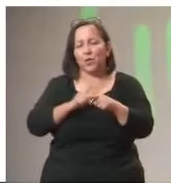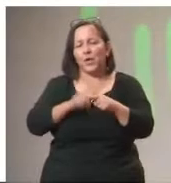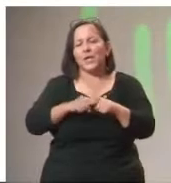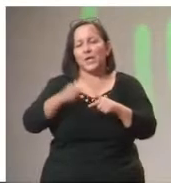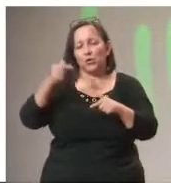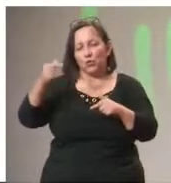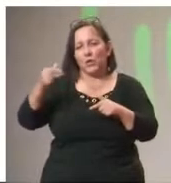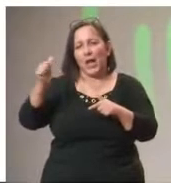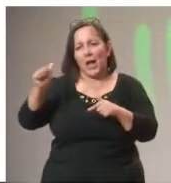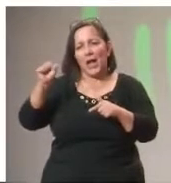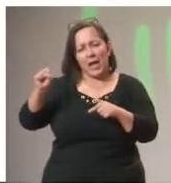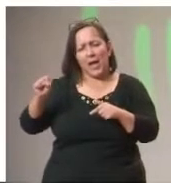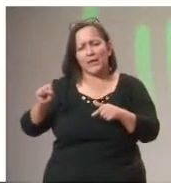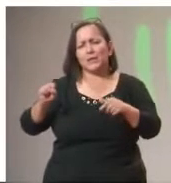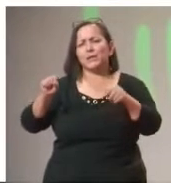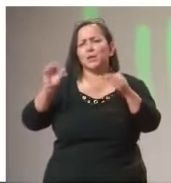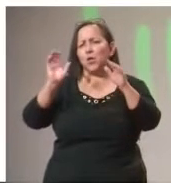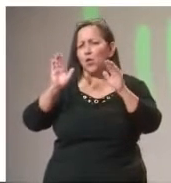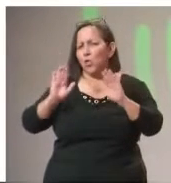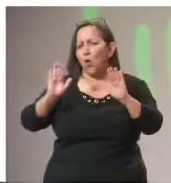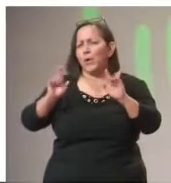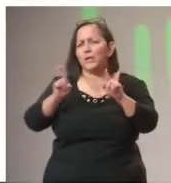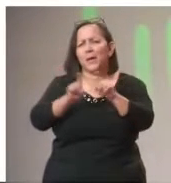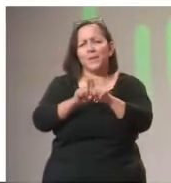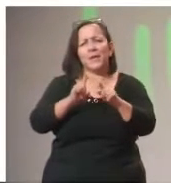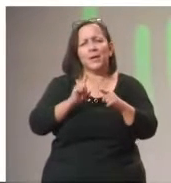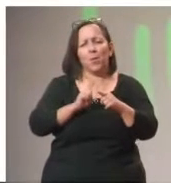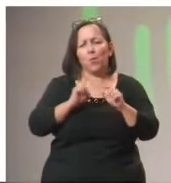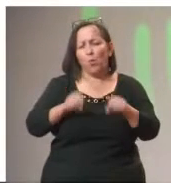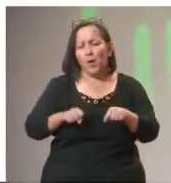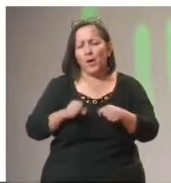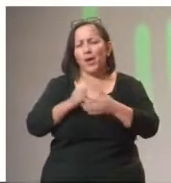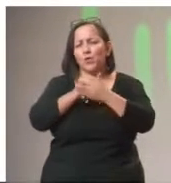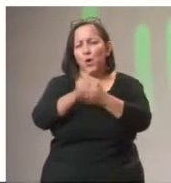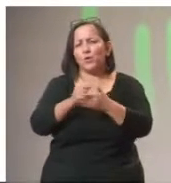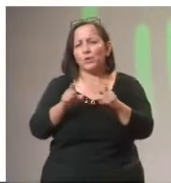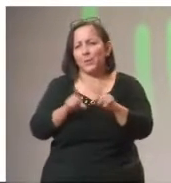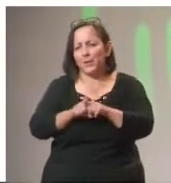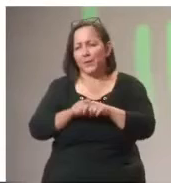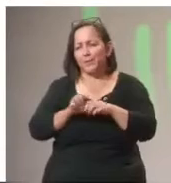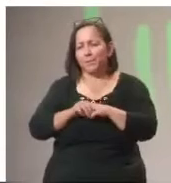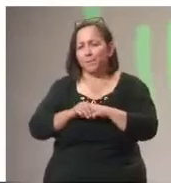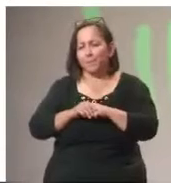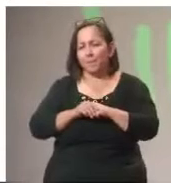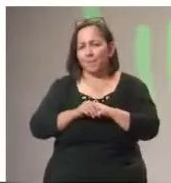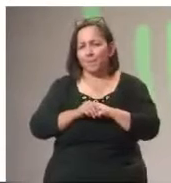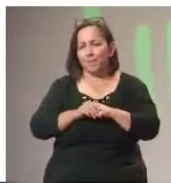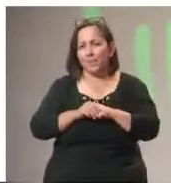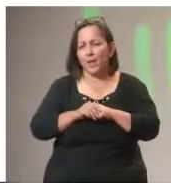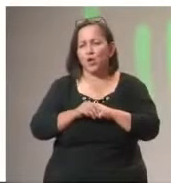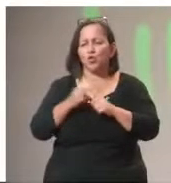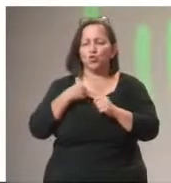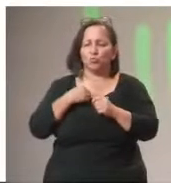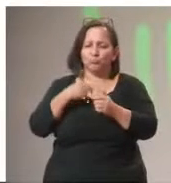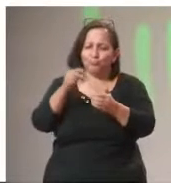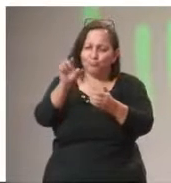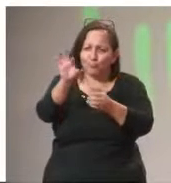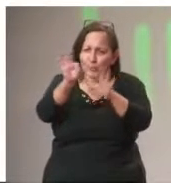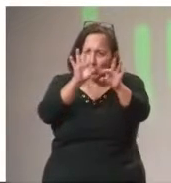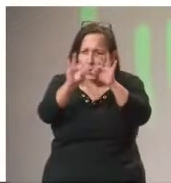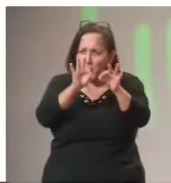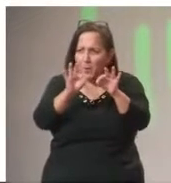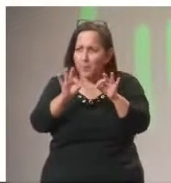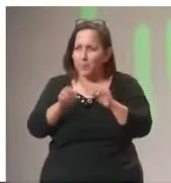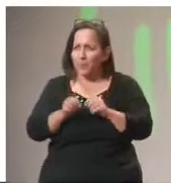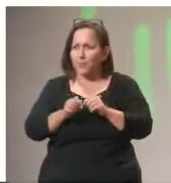nobles, muy difíciles de medir, pero ofrecen una gran cantidad de información. Entonces tomamos muestras, eso es una foto